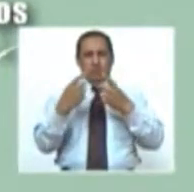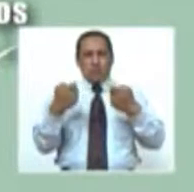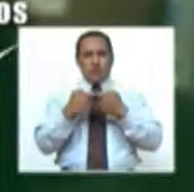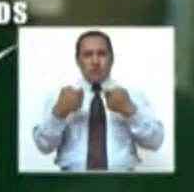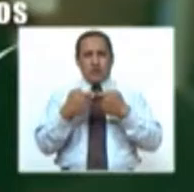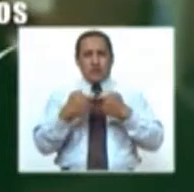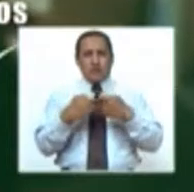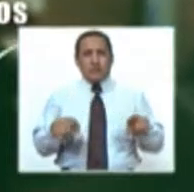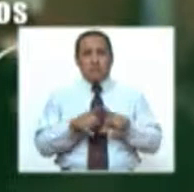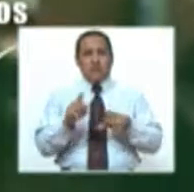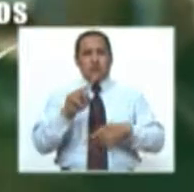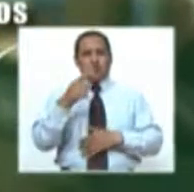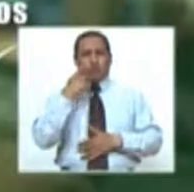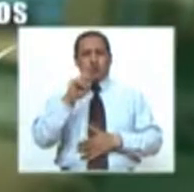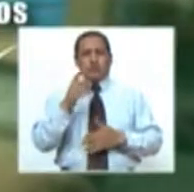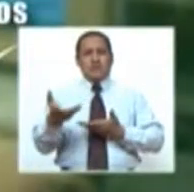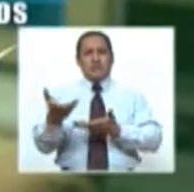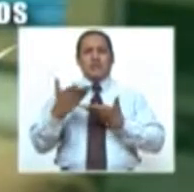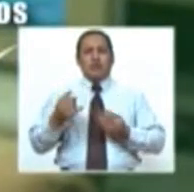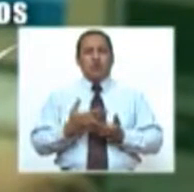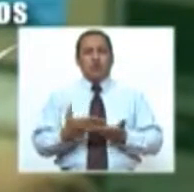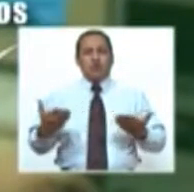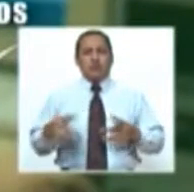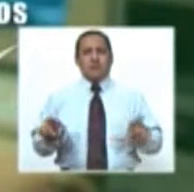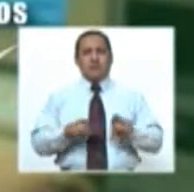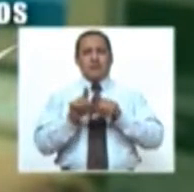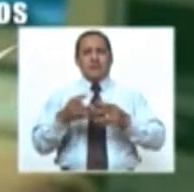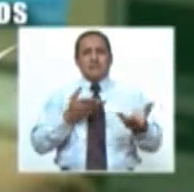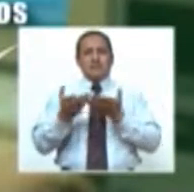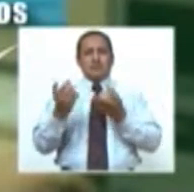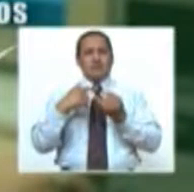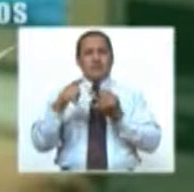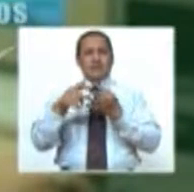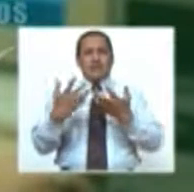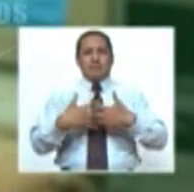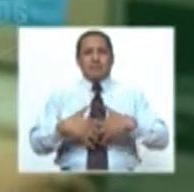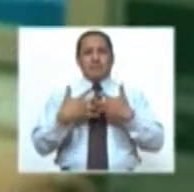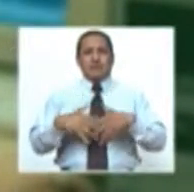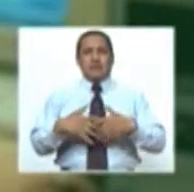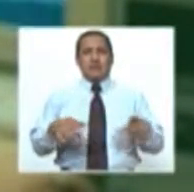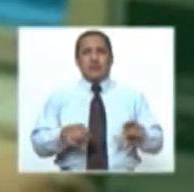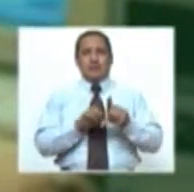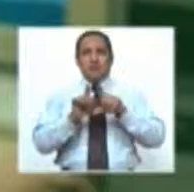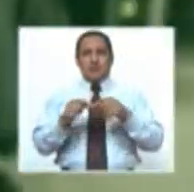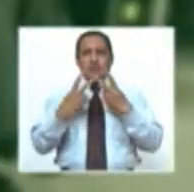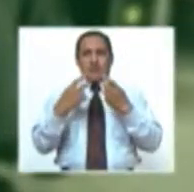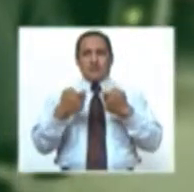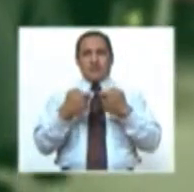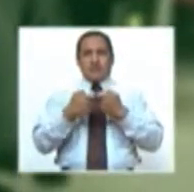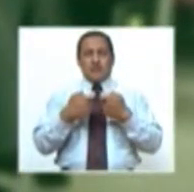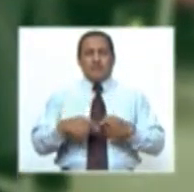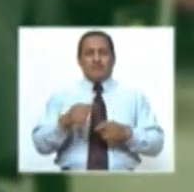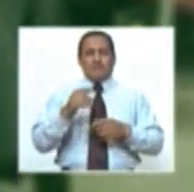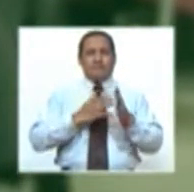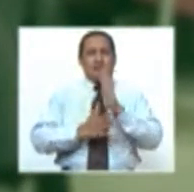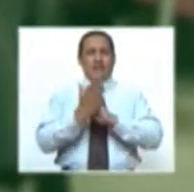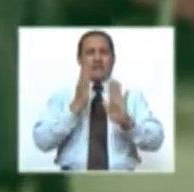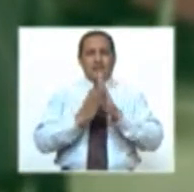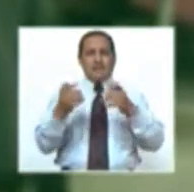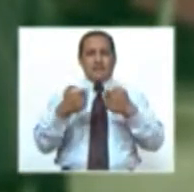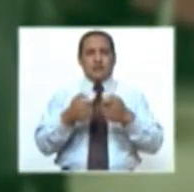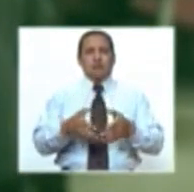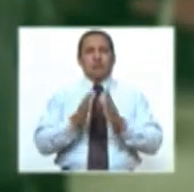correos electrónicos no deseados ofreciéndonos productos o servicios de diversas empresas. A través de páginas web piratas de